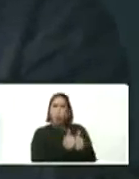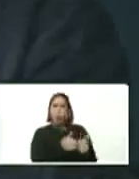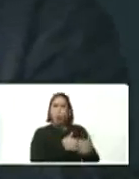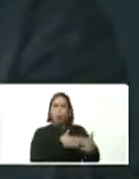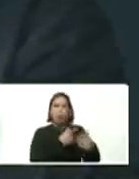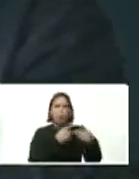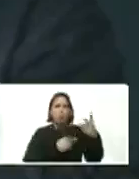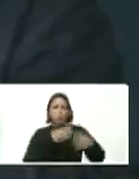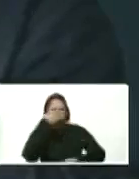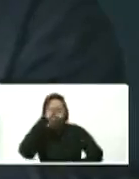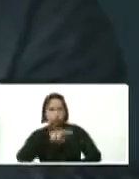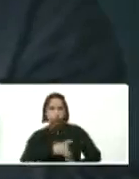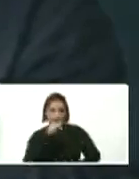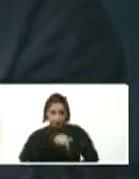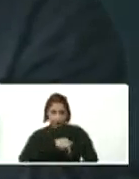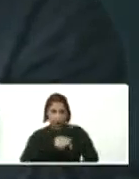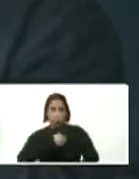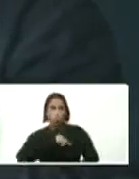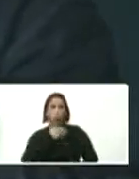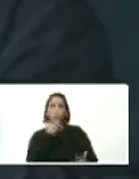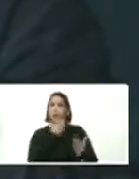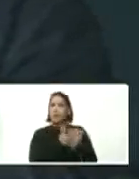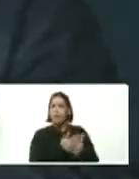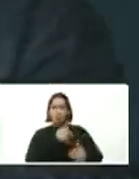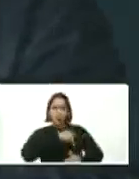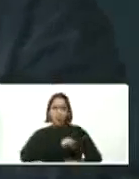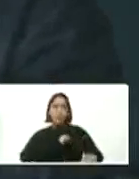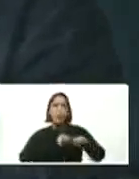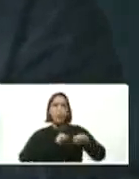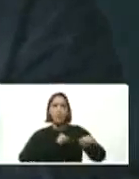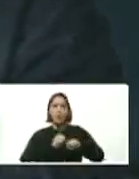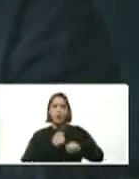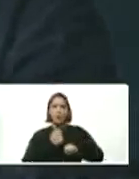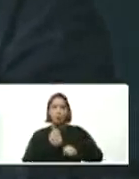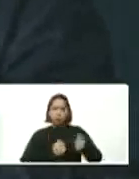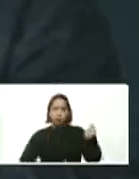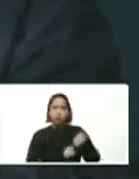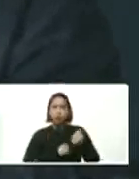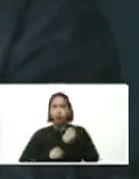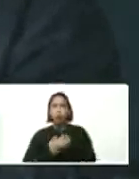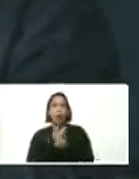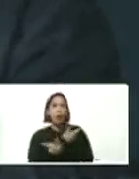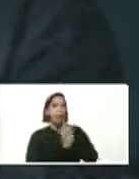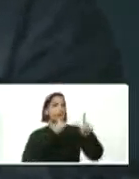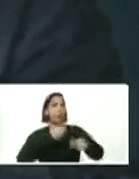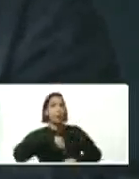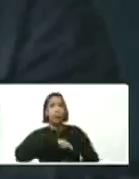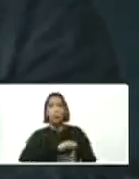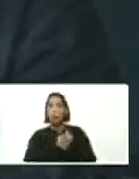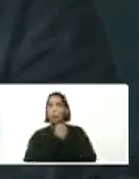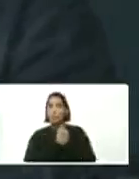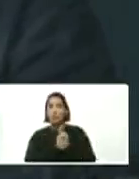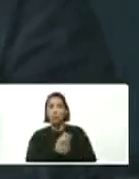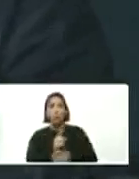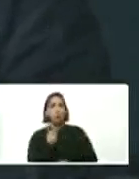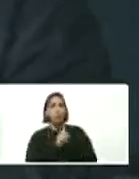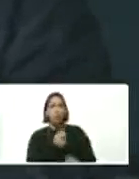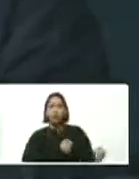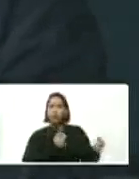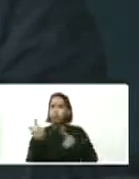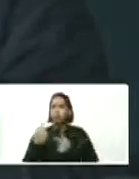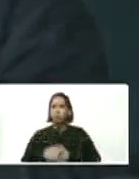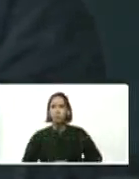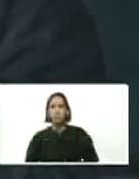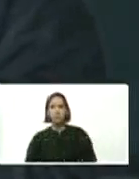Cuba. Desde acá exigimos, desde el movimiento Solidaridad, libertad a nuestro compañero que no fue extraditado,